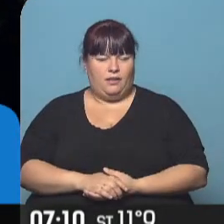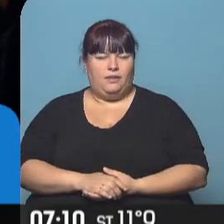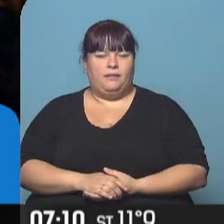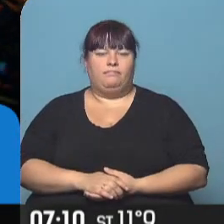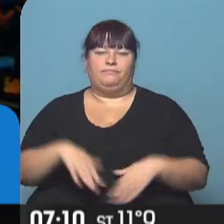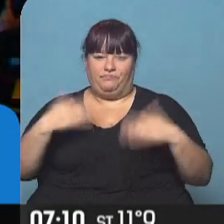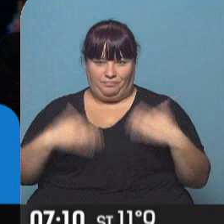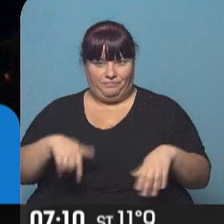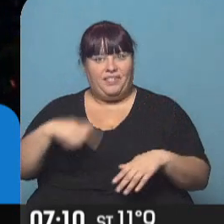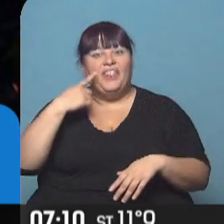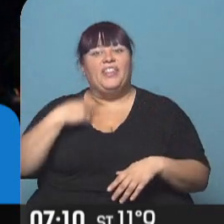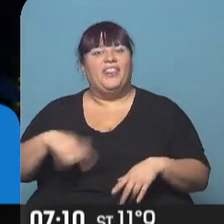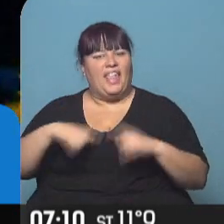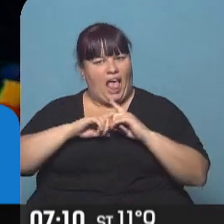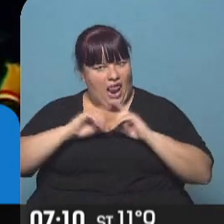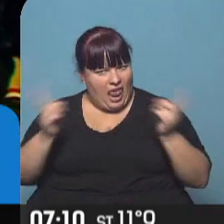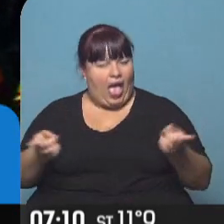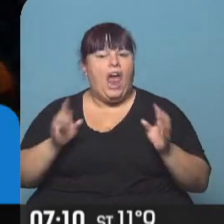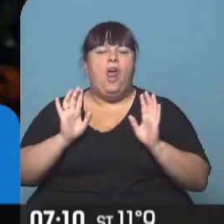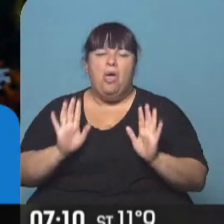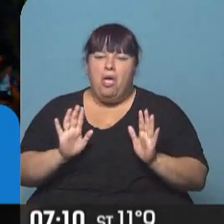Qué día, día largo, pero